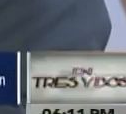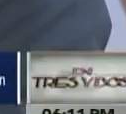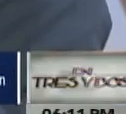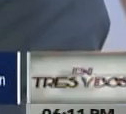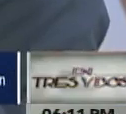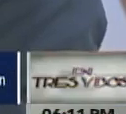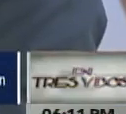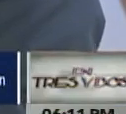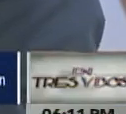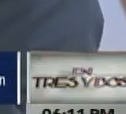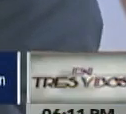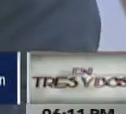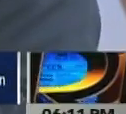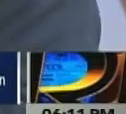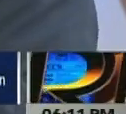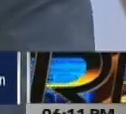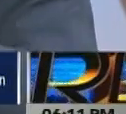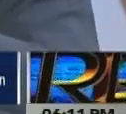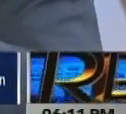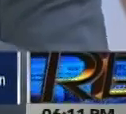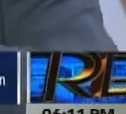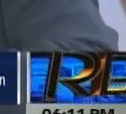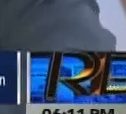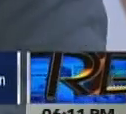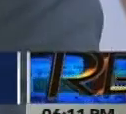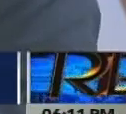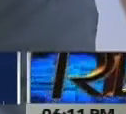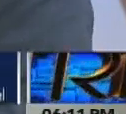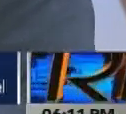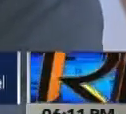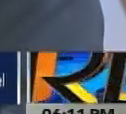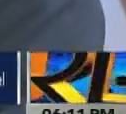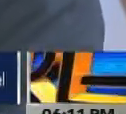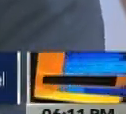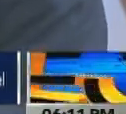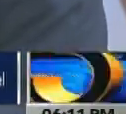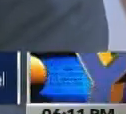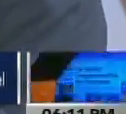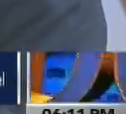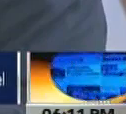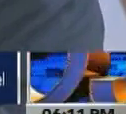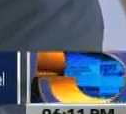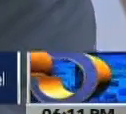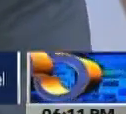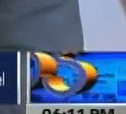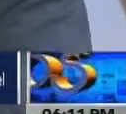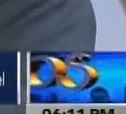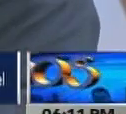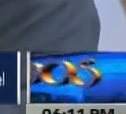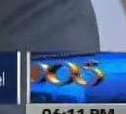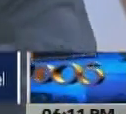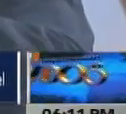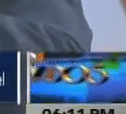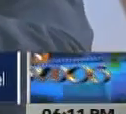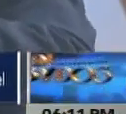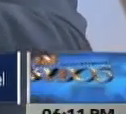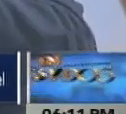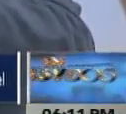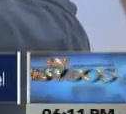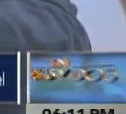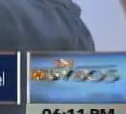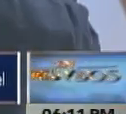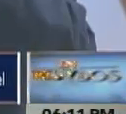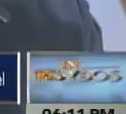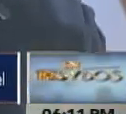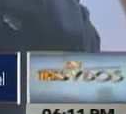diálogo terminen ellos perdiendo eso que consideran una base militante importante, esa fuerza política que ellos